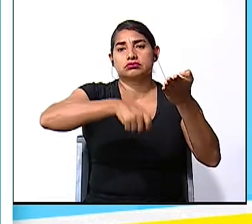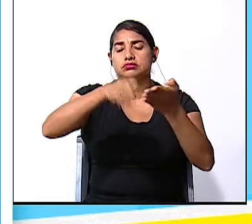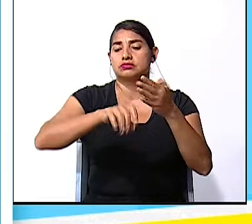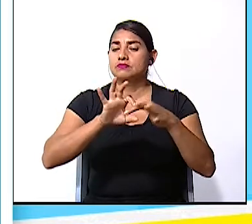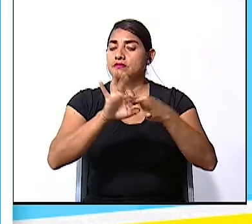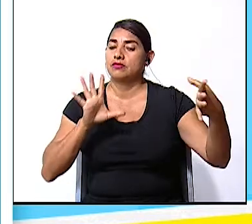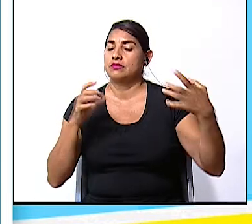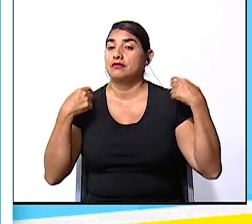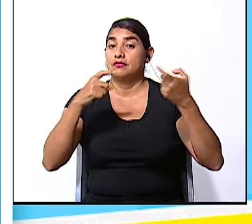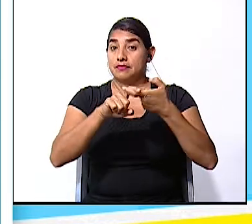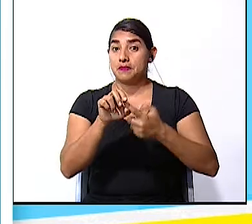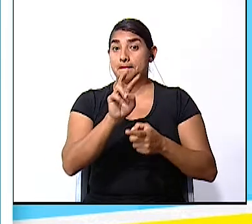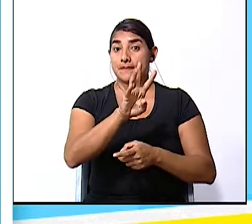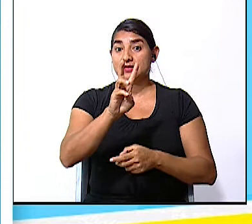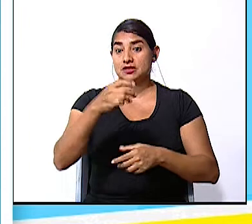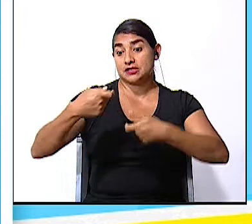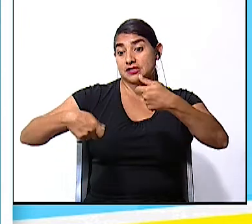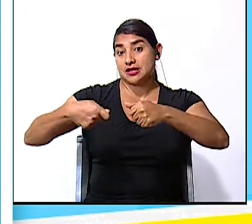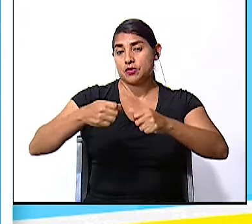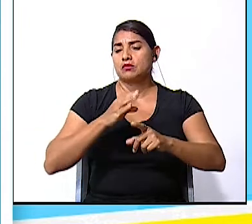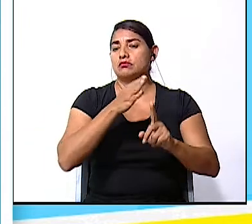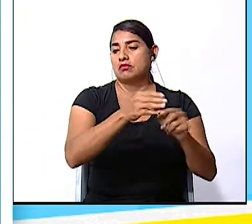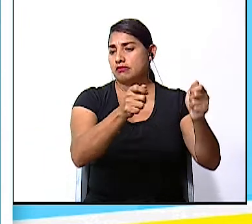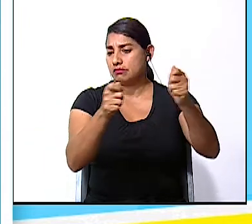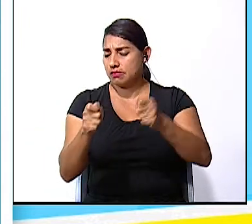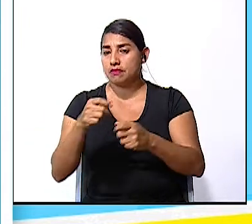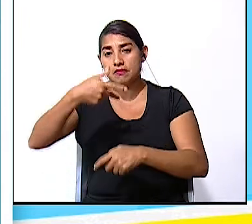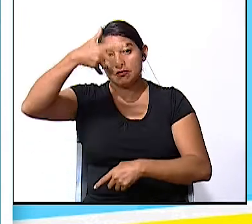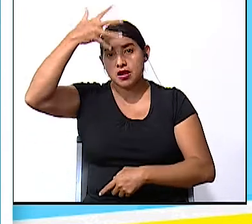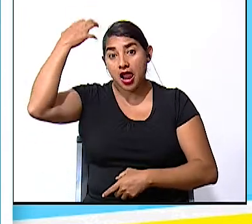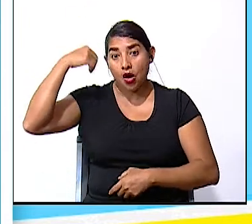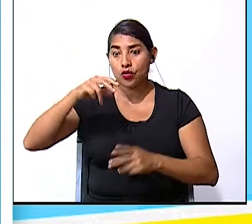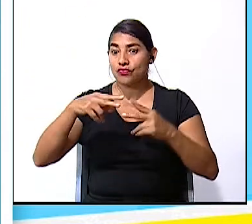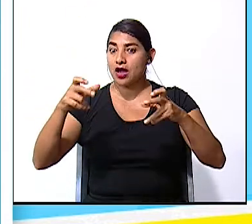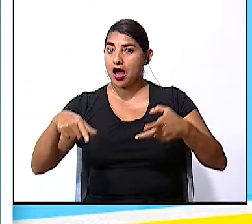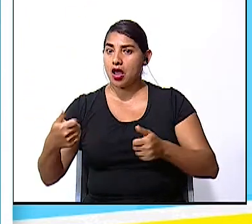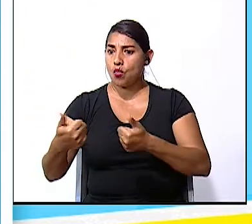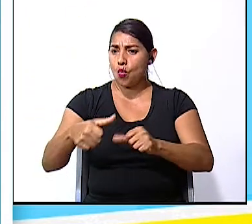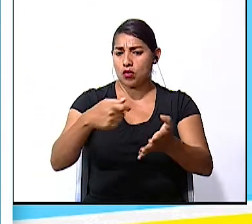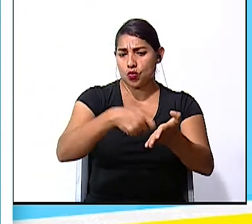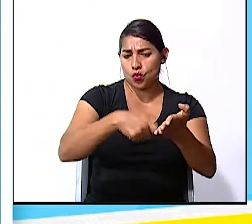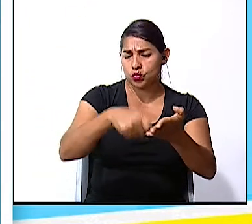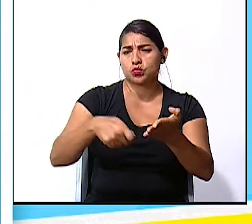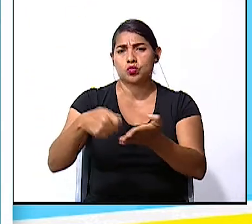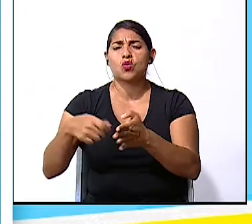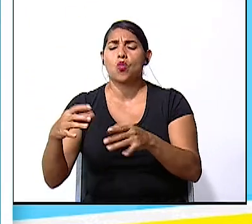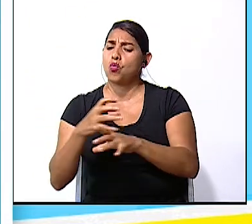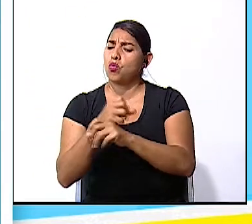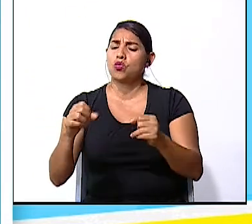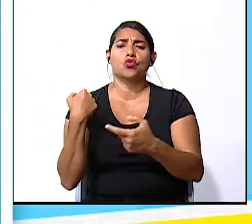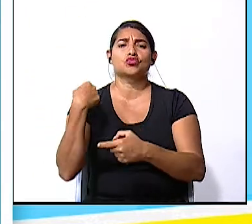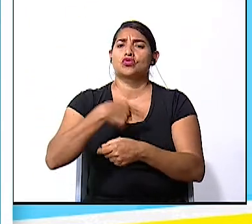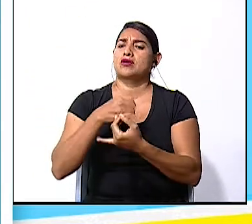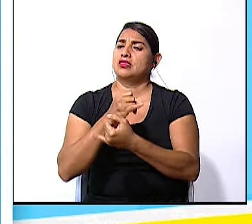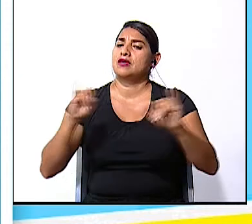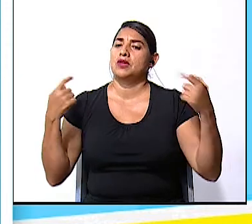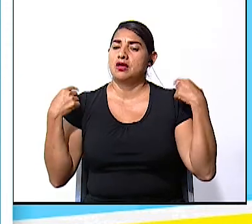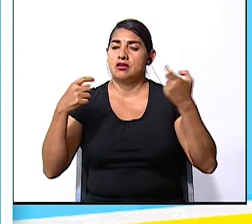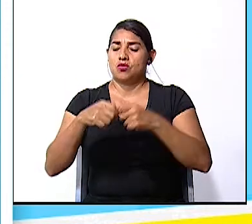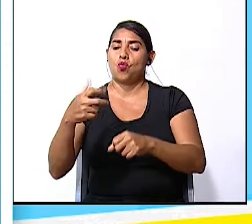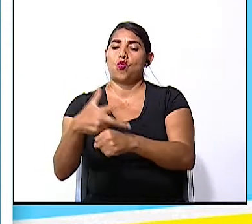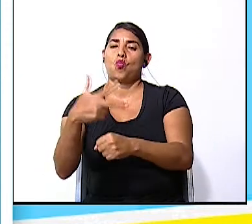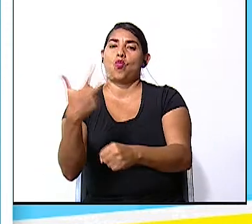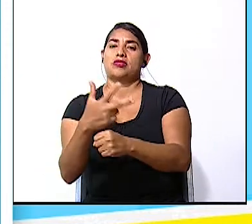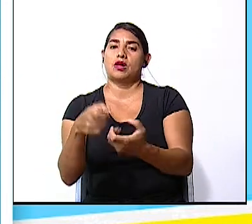España. Un 27 de septiembre, el correo llega a León, Nicaragua. El primer acuerdo del Acta de León fue la absoluta y total independencia de Guatemala